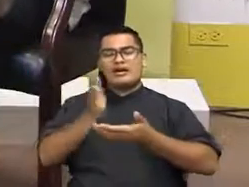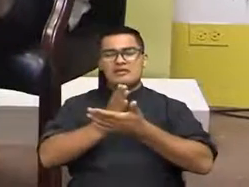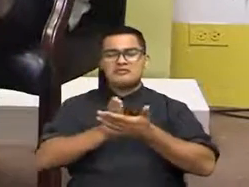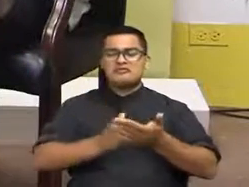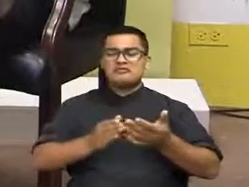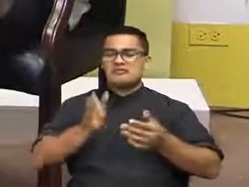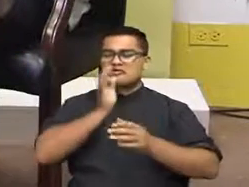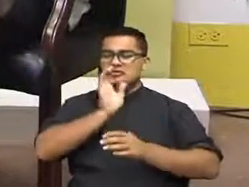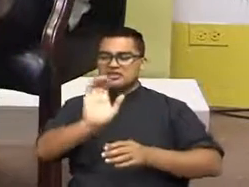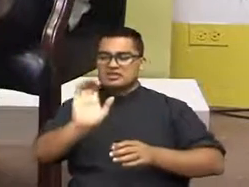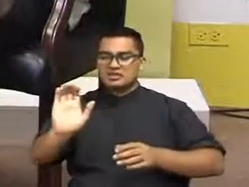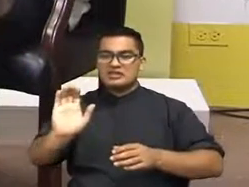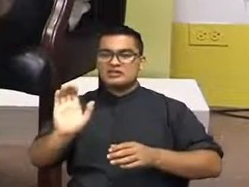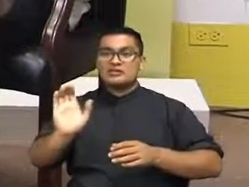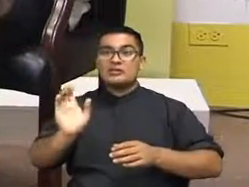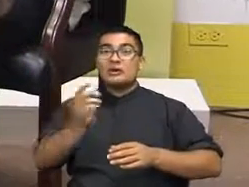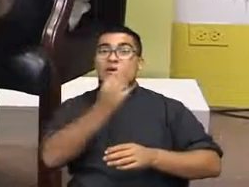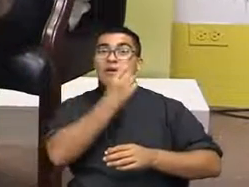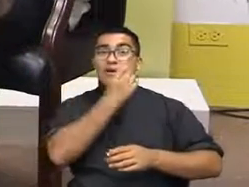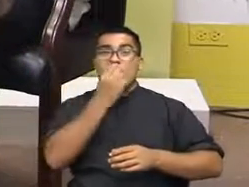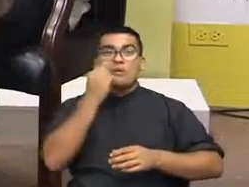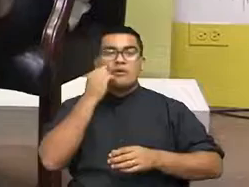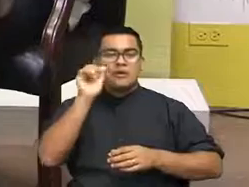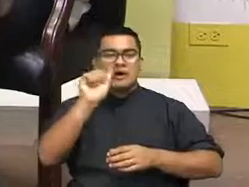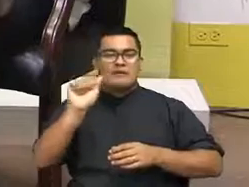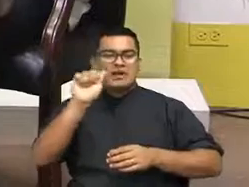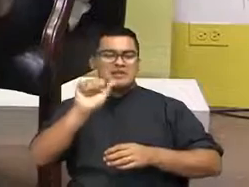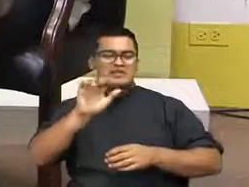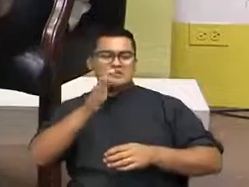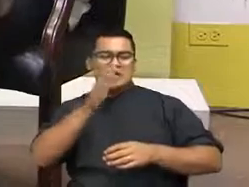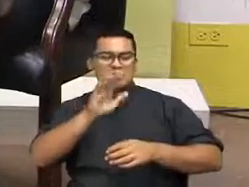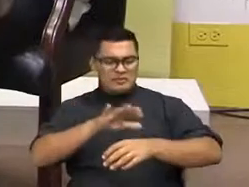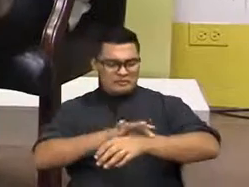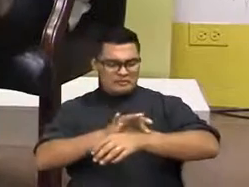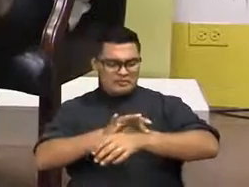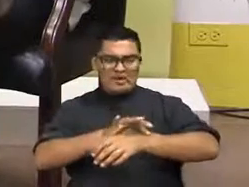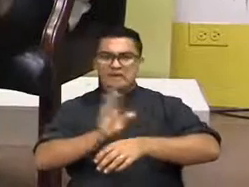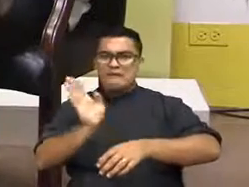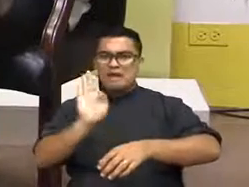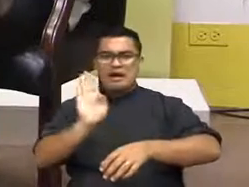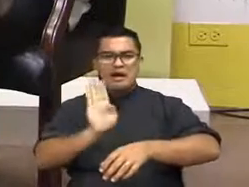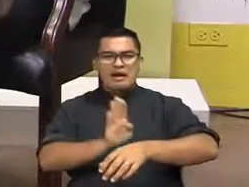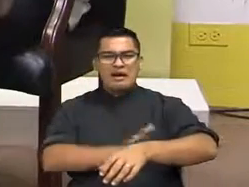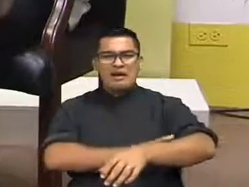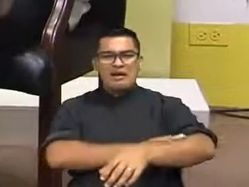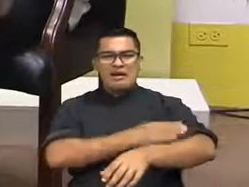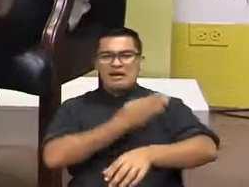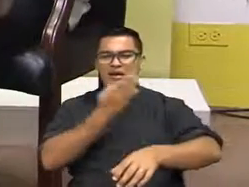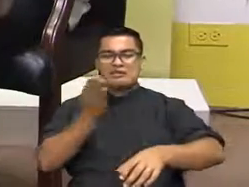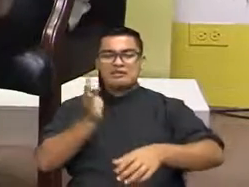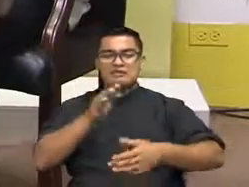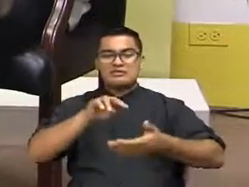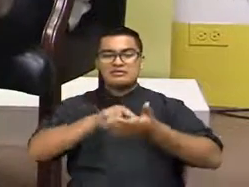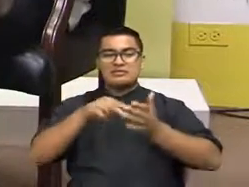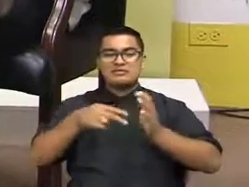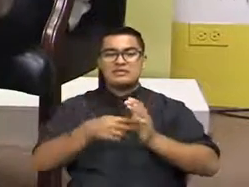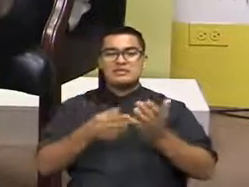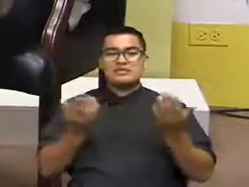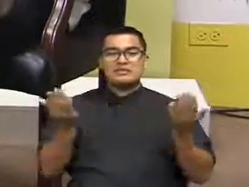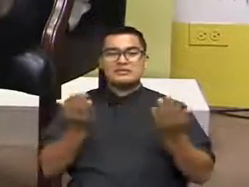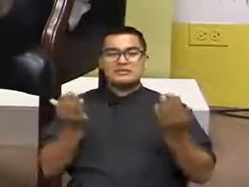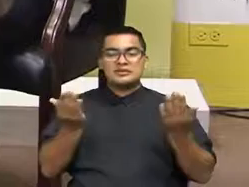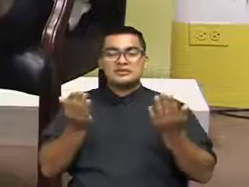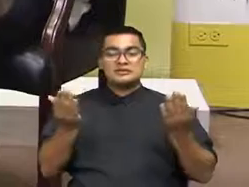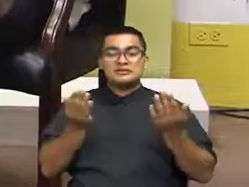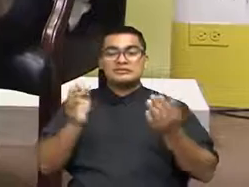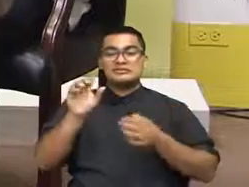en este lado de aquí del ojo, ya lo decía usted también, son parte de las señales de que el niño está con